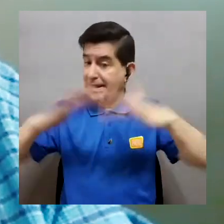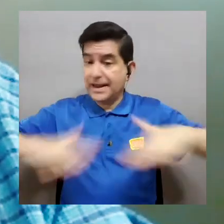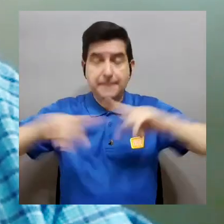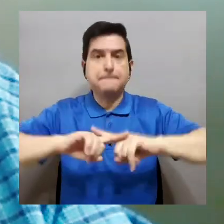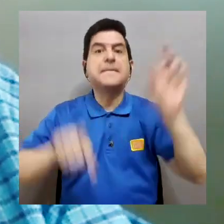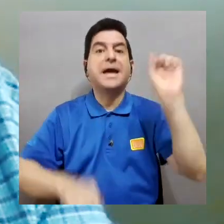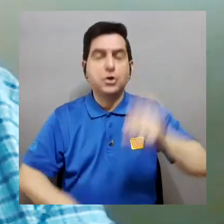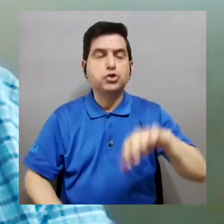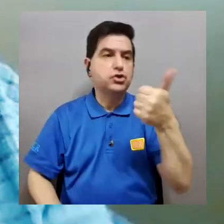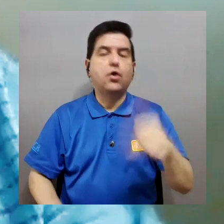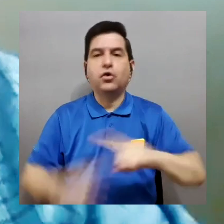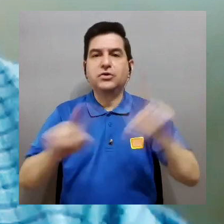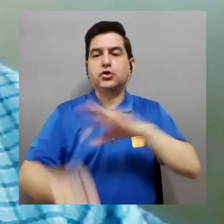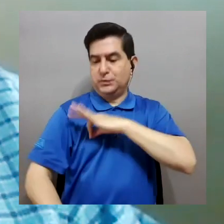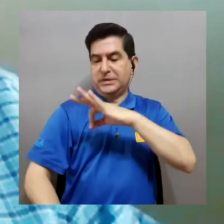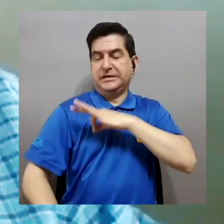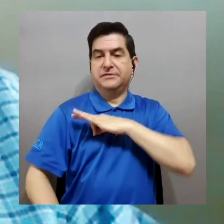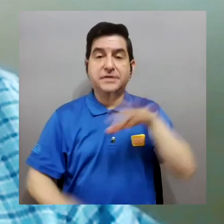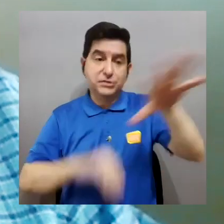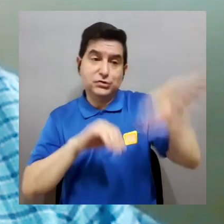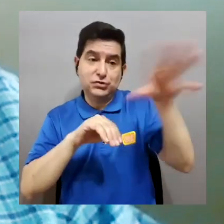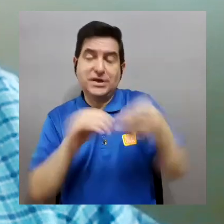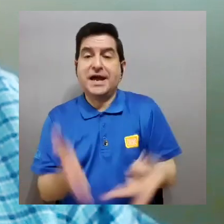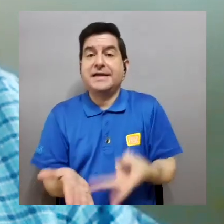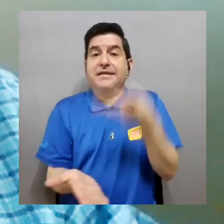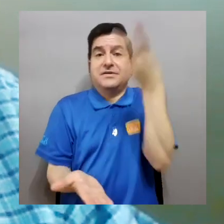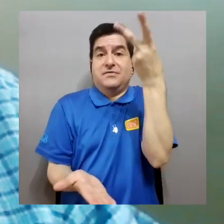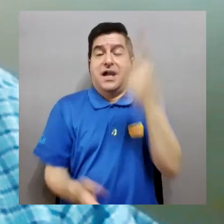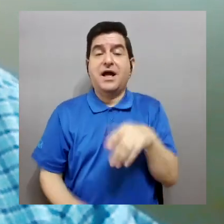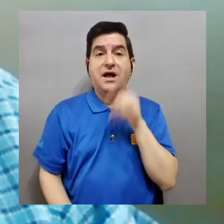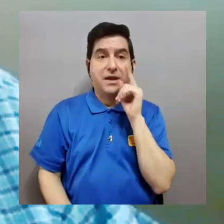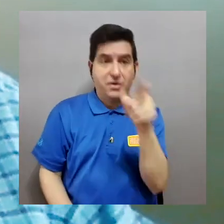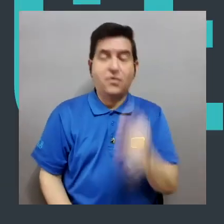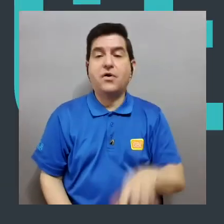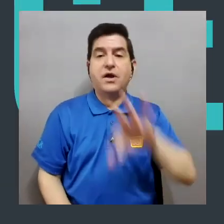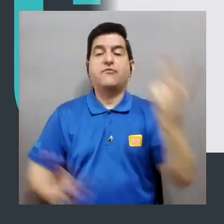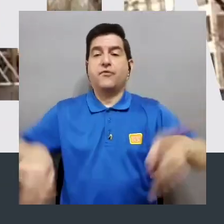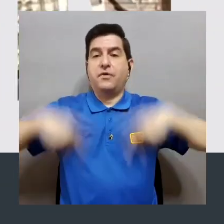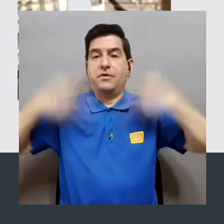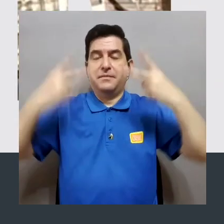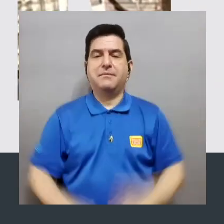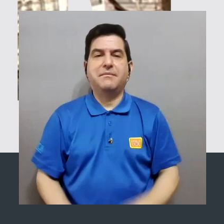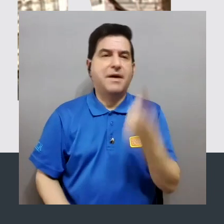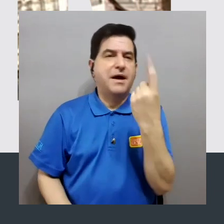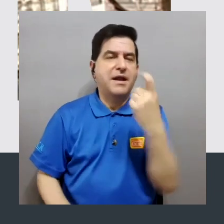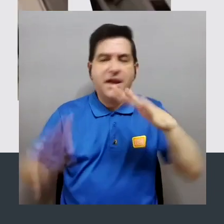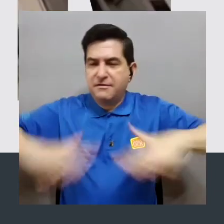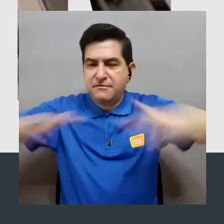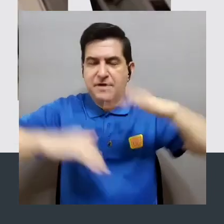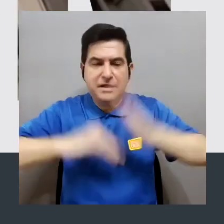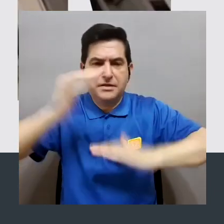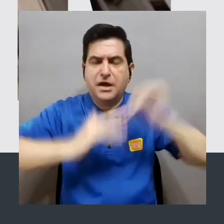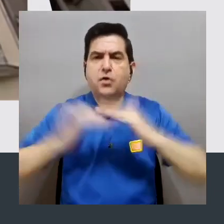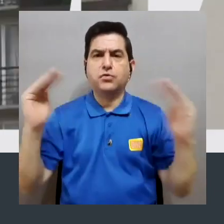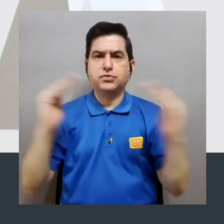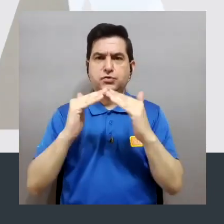en espacio, pero sí en otras áreas que tal vez eso le agregan valor al estilo de vida. La escasez de suelo para